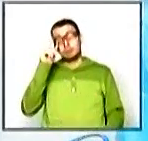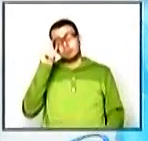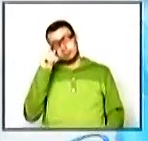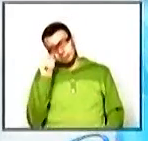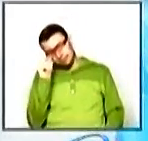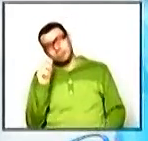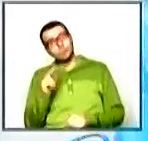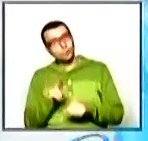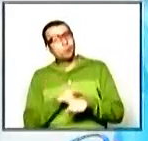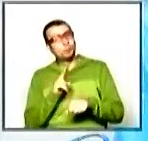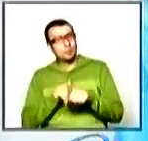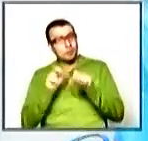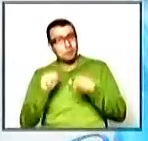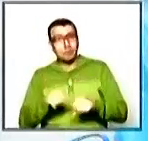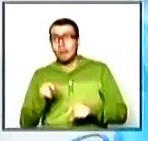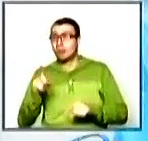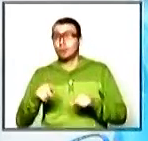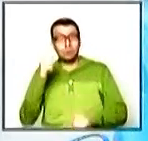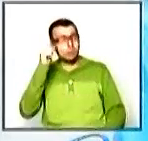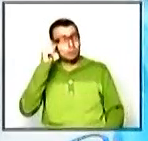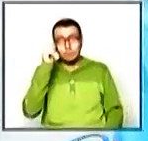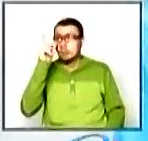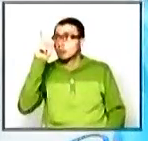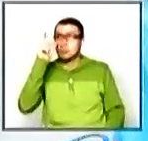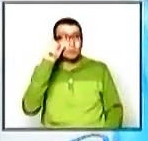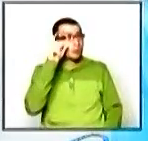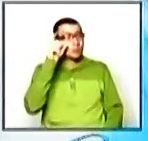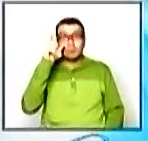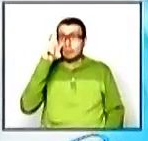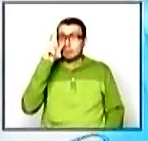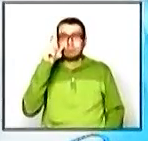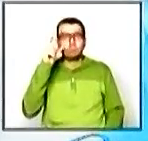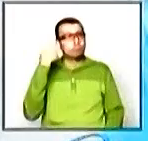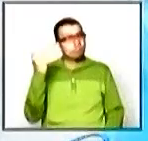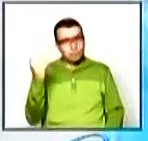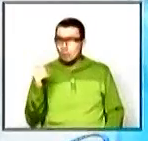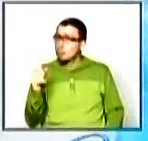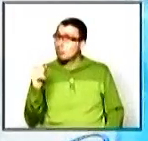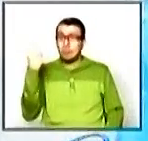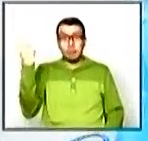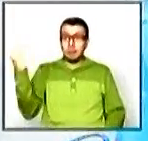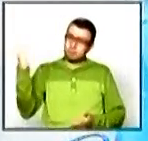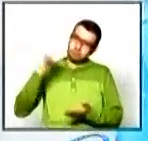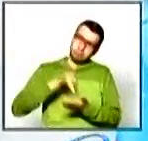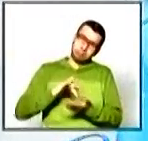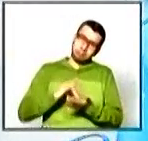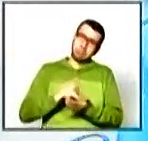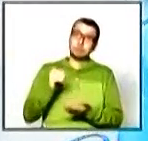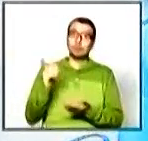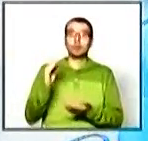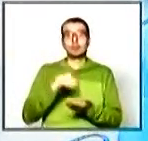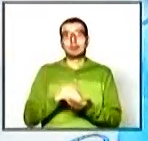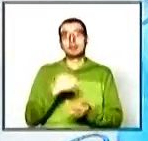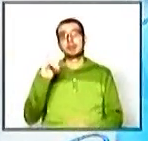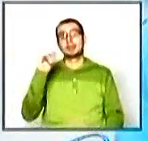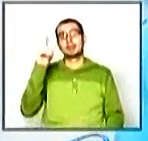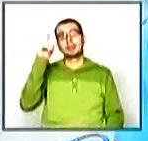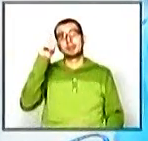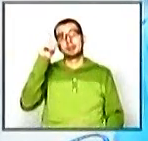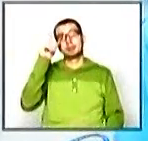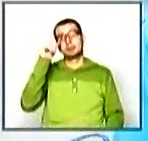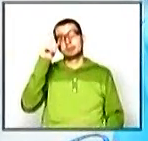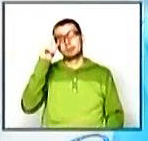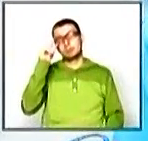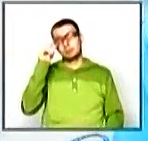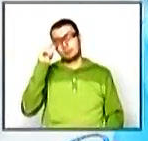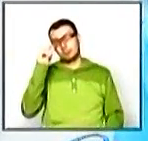de sueño al parque médico han experimentado desde la primera sesión de reconectiva que se restablecen los factores de sueño, ¿sí?